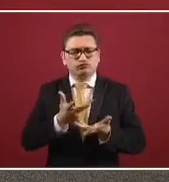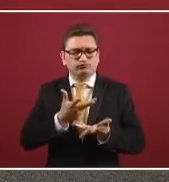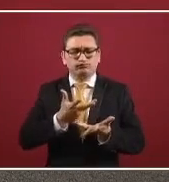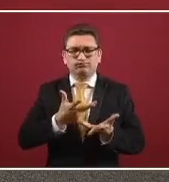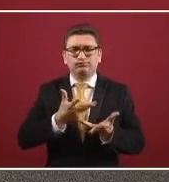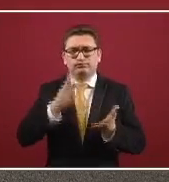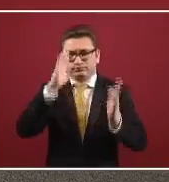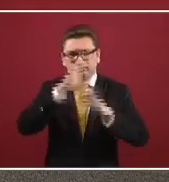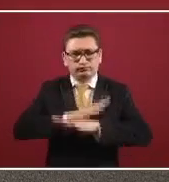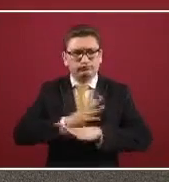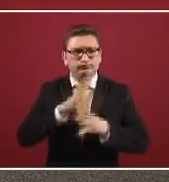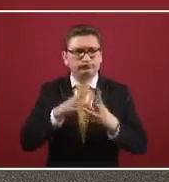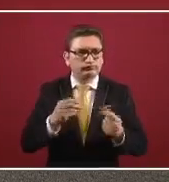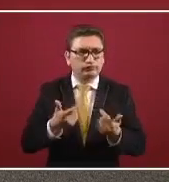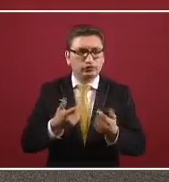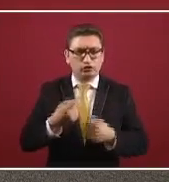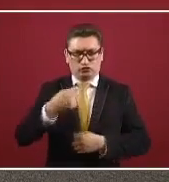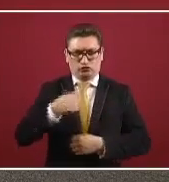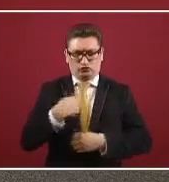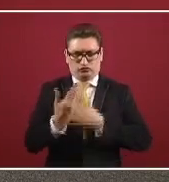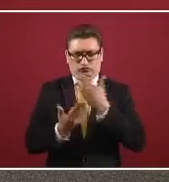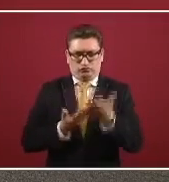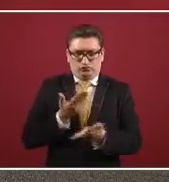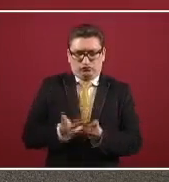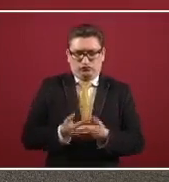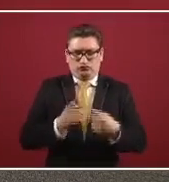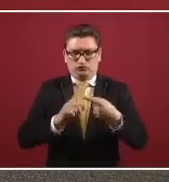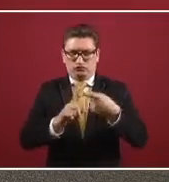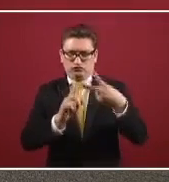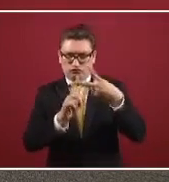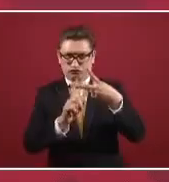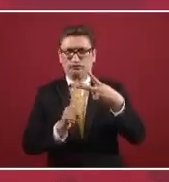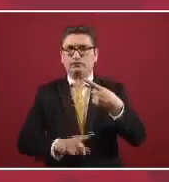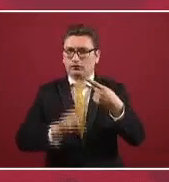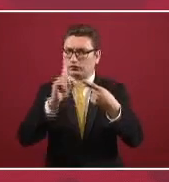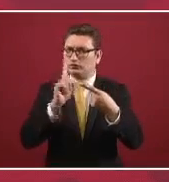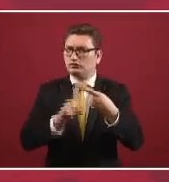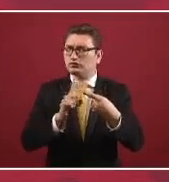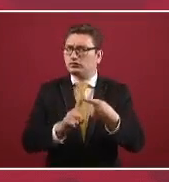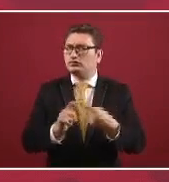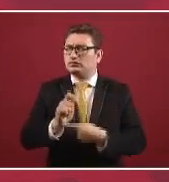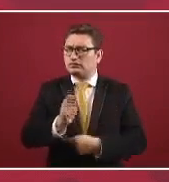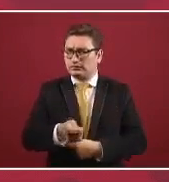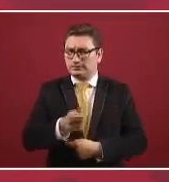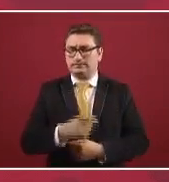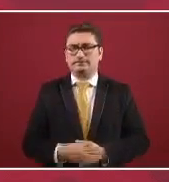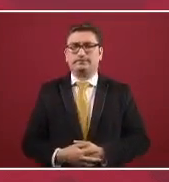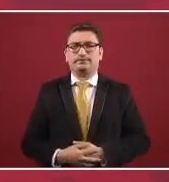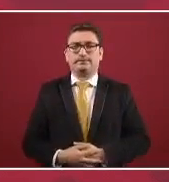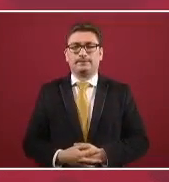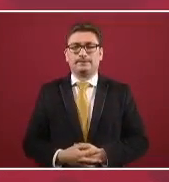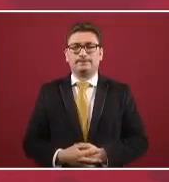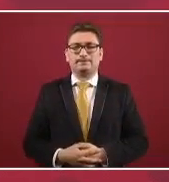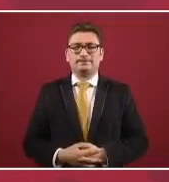Les planteé dos cosas con mucha claridad. Una, que no podemos